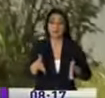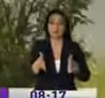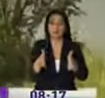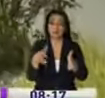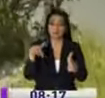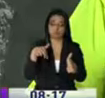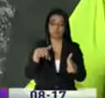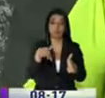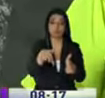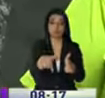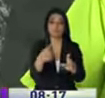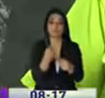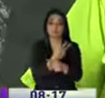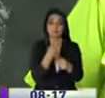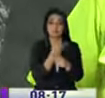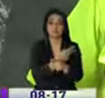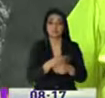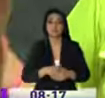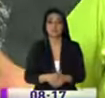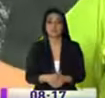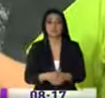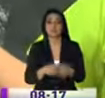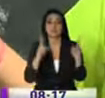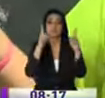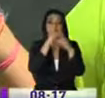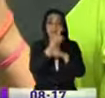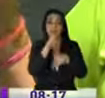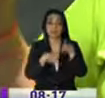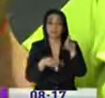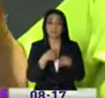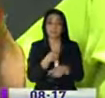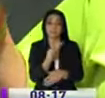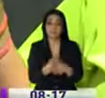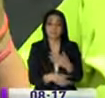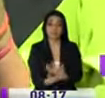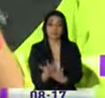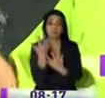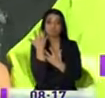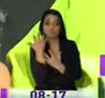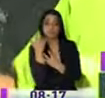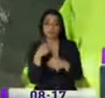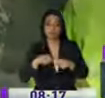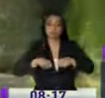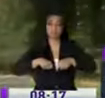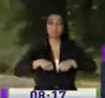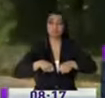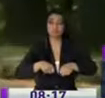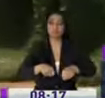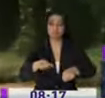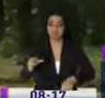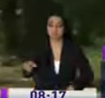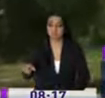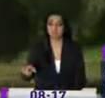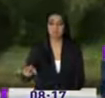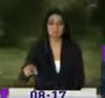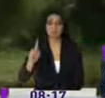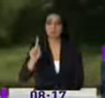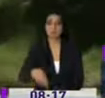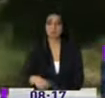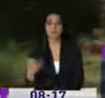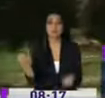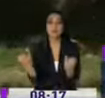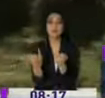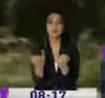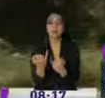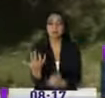un peligro. Es difícil, a veces yo vengo con el niño en brazos, a veces con el coche que no puedo transitar por ahí, porque igual todo esto igual por